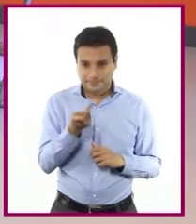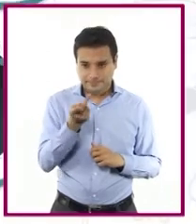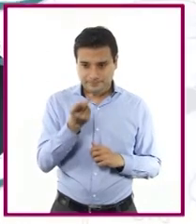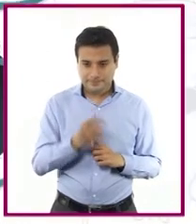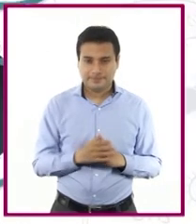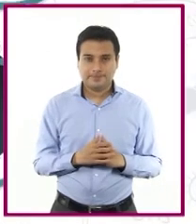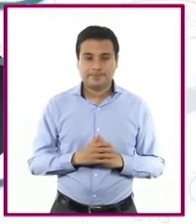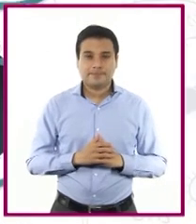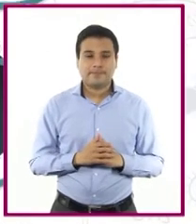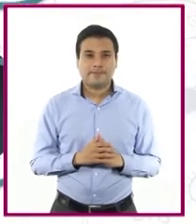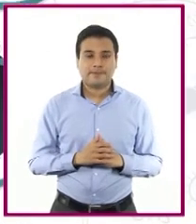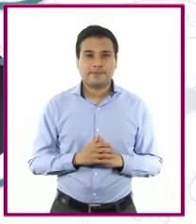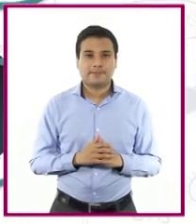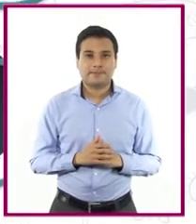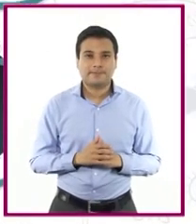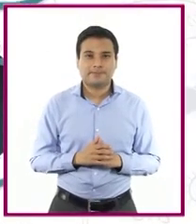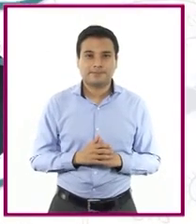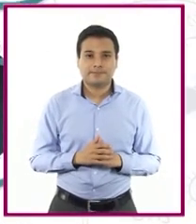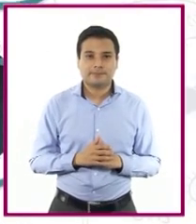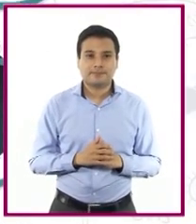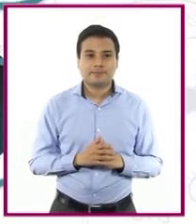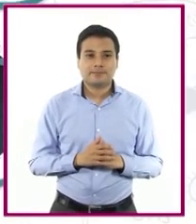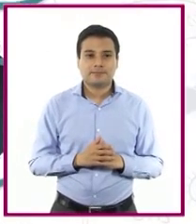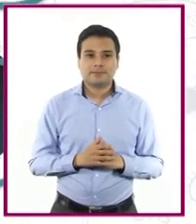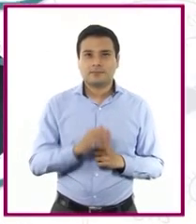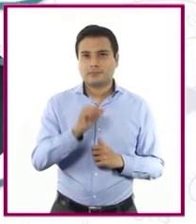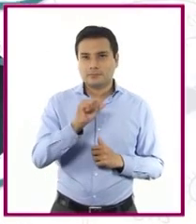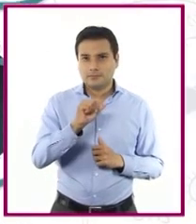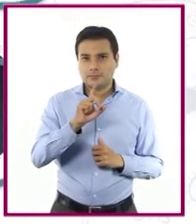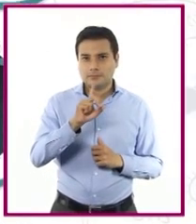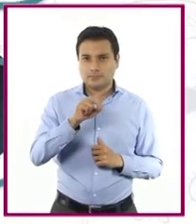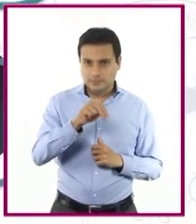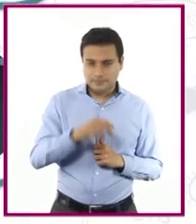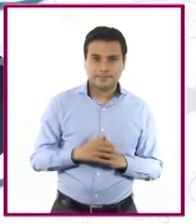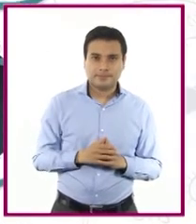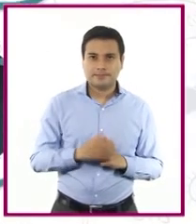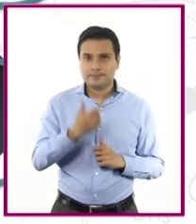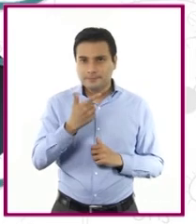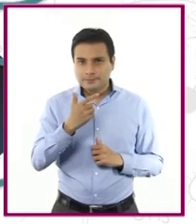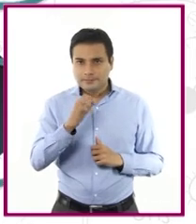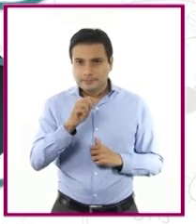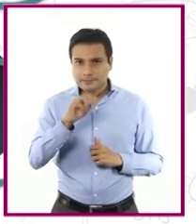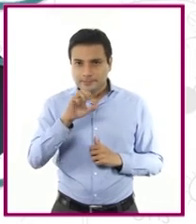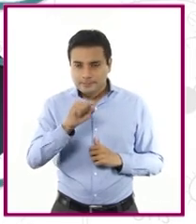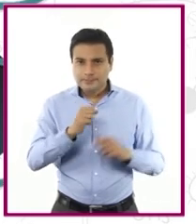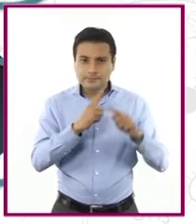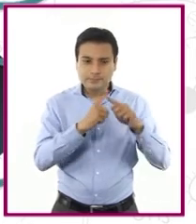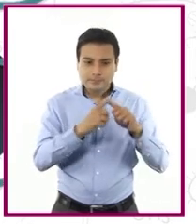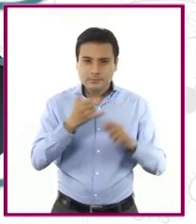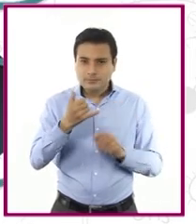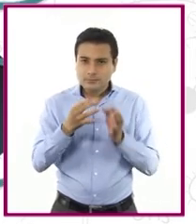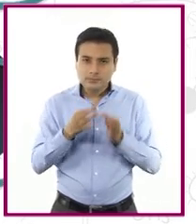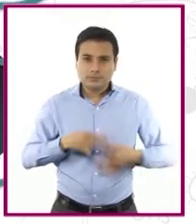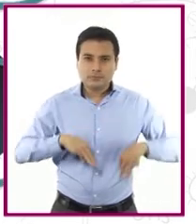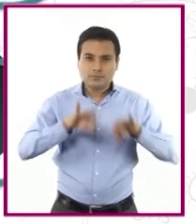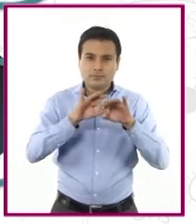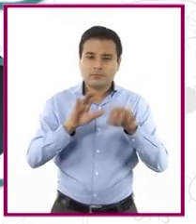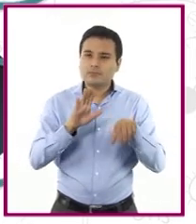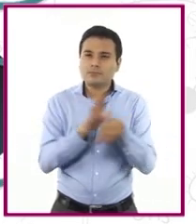es, ¿cuál es la importancia del ADN, genes y cromosomas?